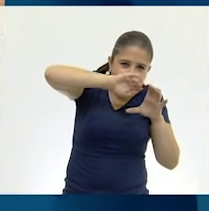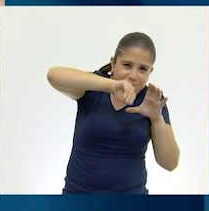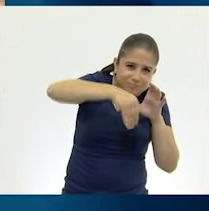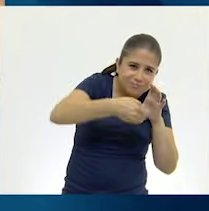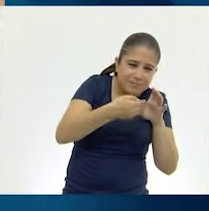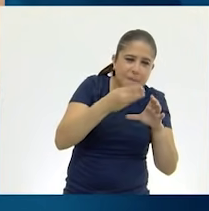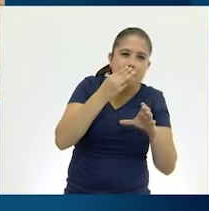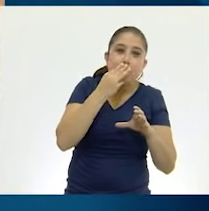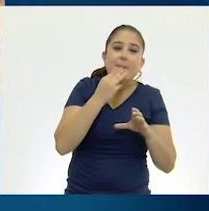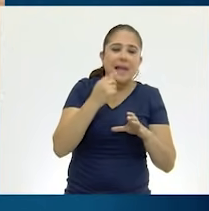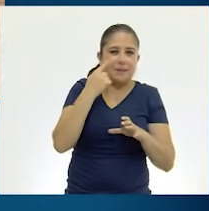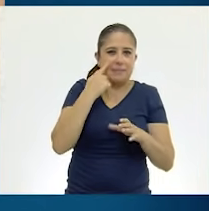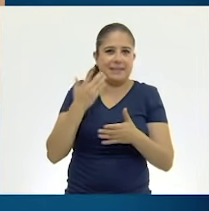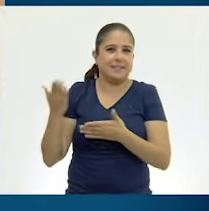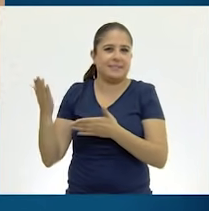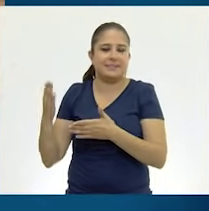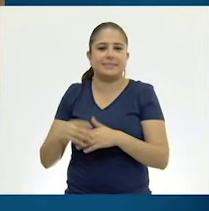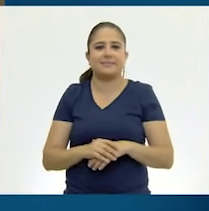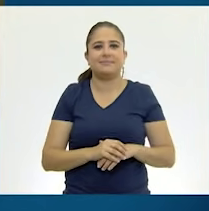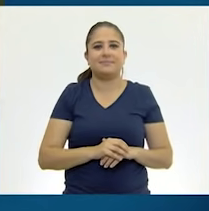miel.